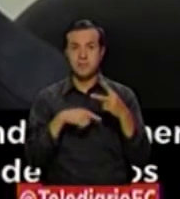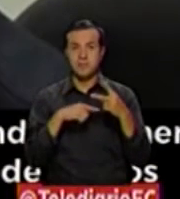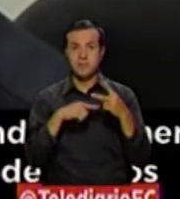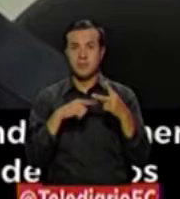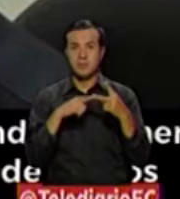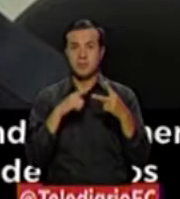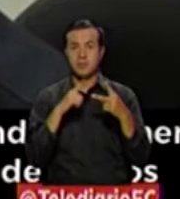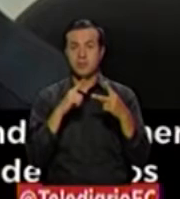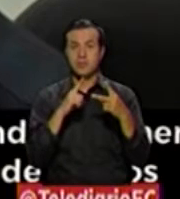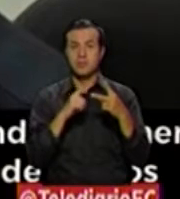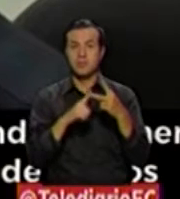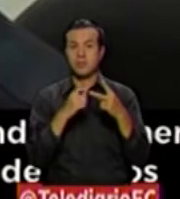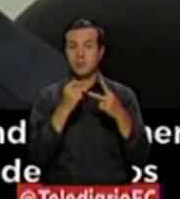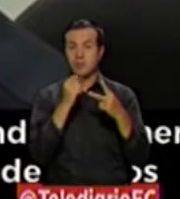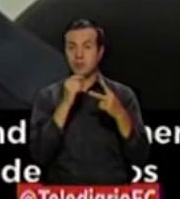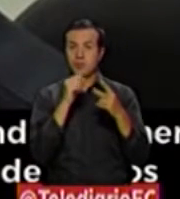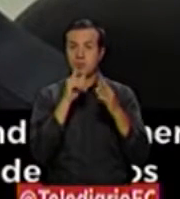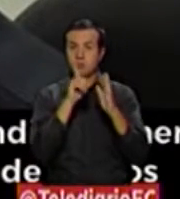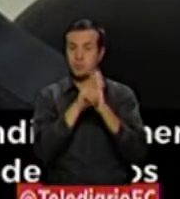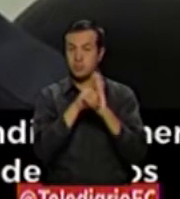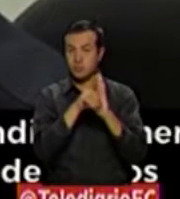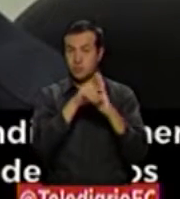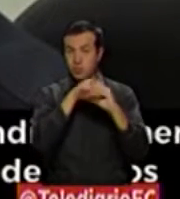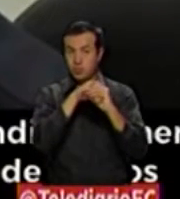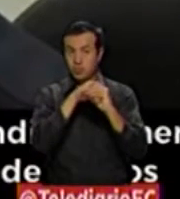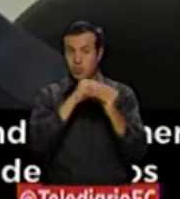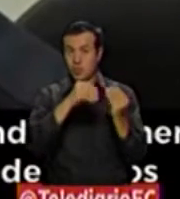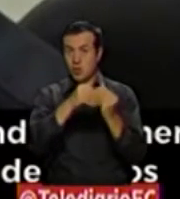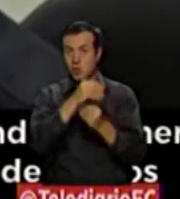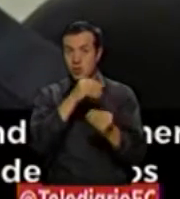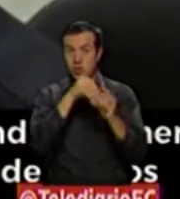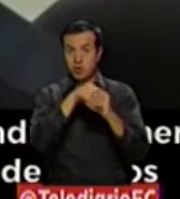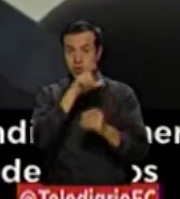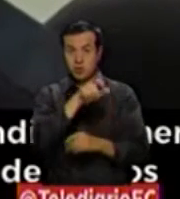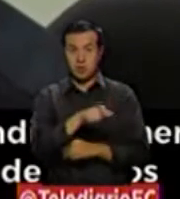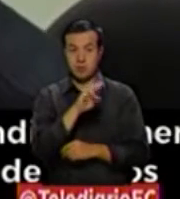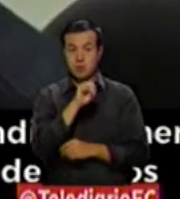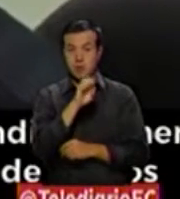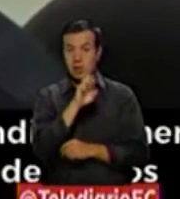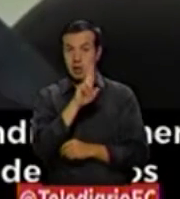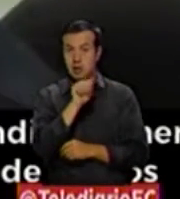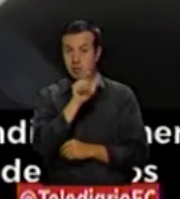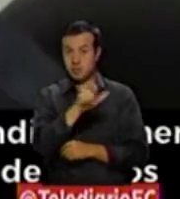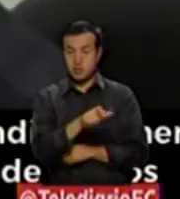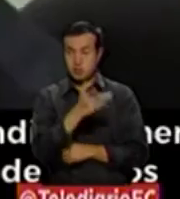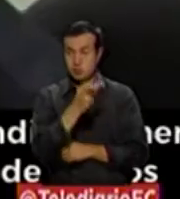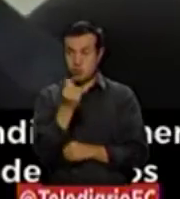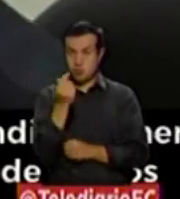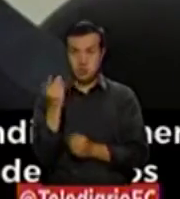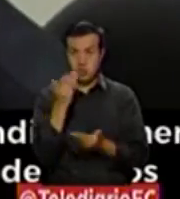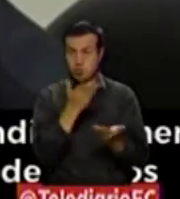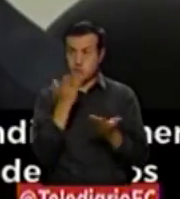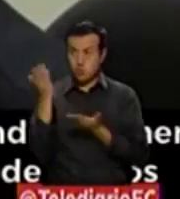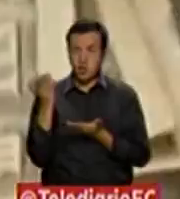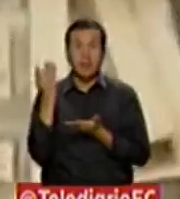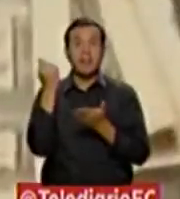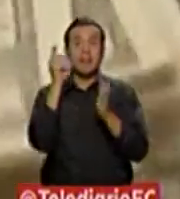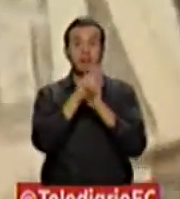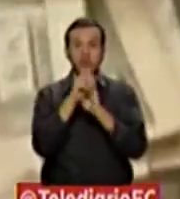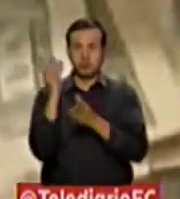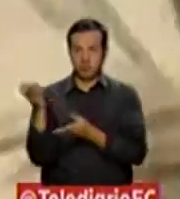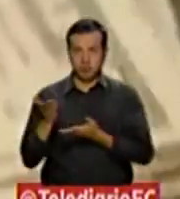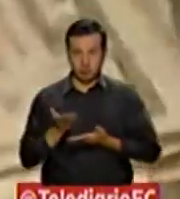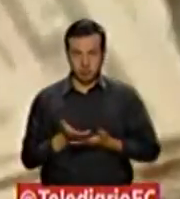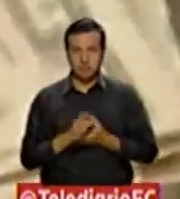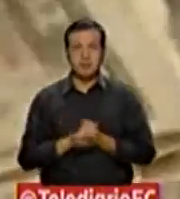acredito yo que directa o indirectamente ese señor Mera es beneficiario de esos depósitos.